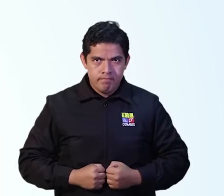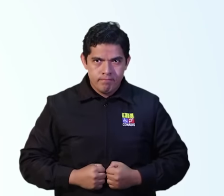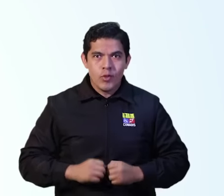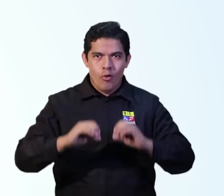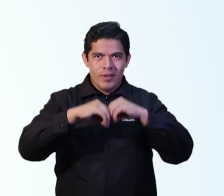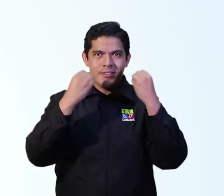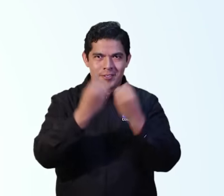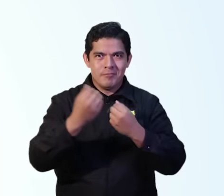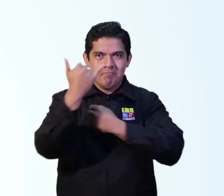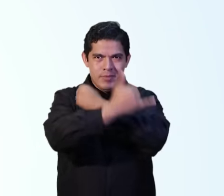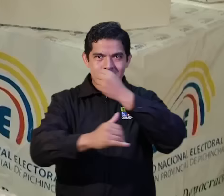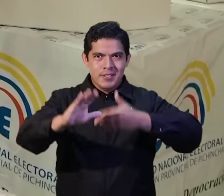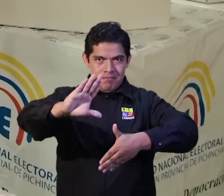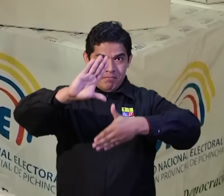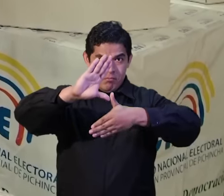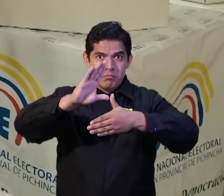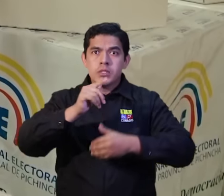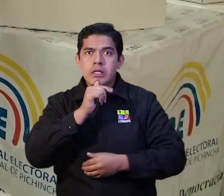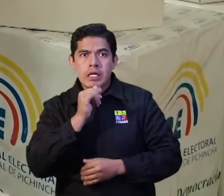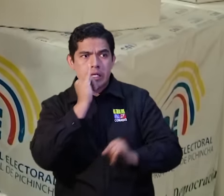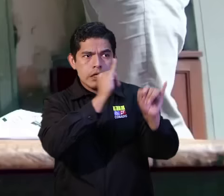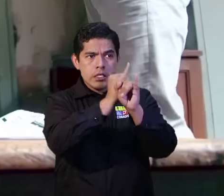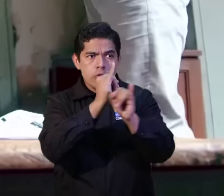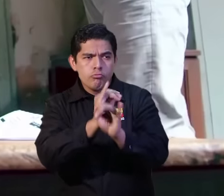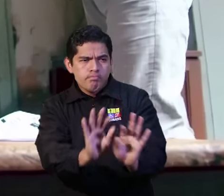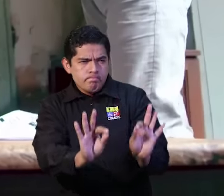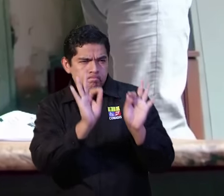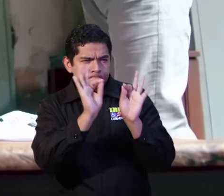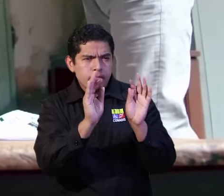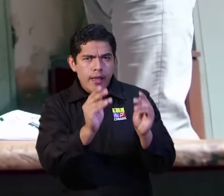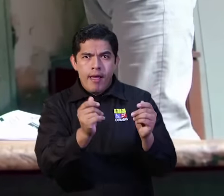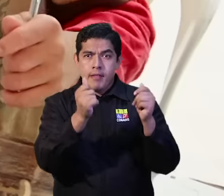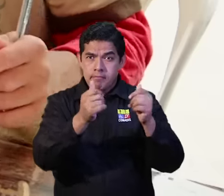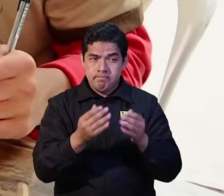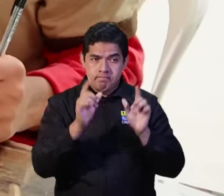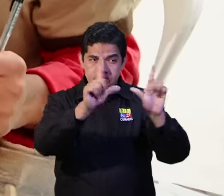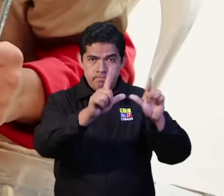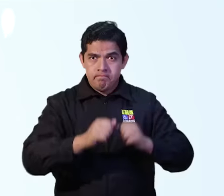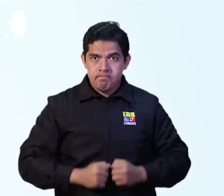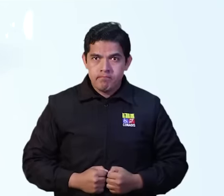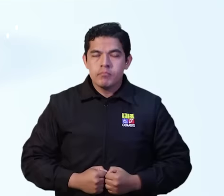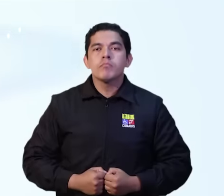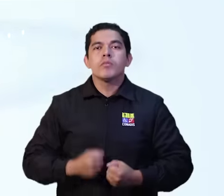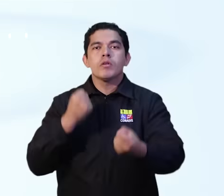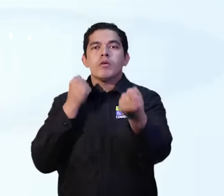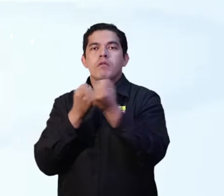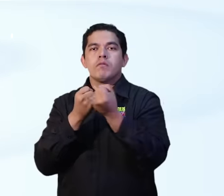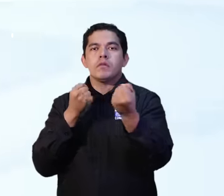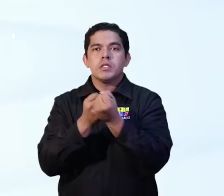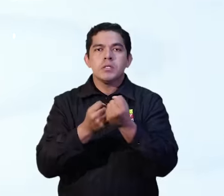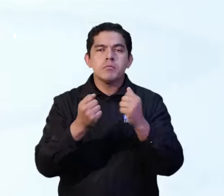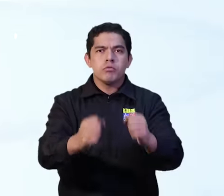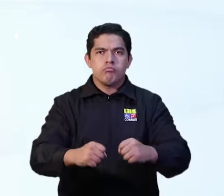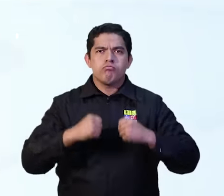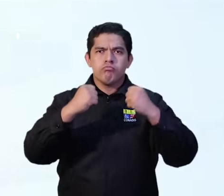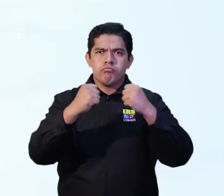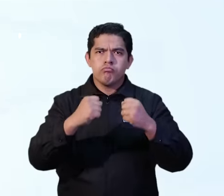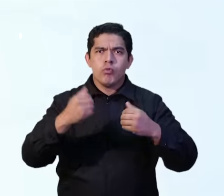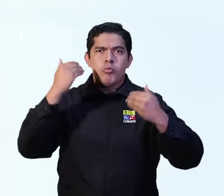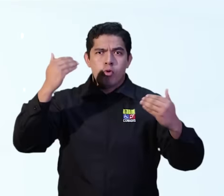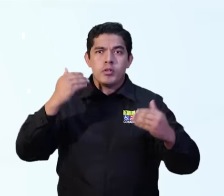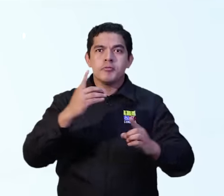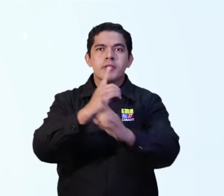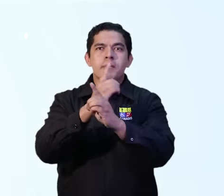Estados Americanos, OEA, a los organismos que cumplen con altos estándares de calidad. Fortalecimiento de las políticas de inclusión